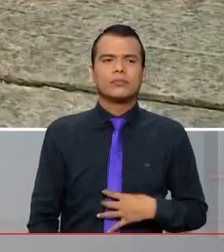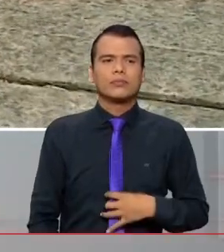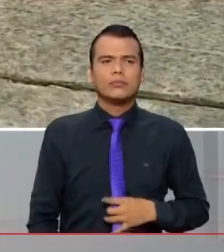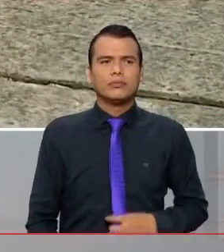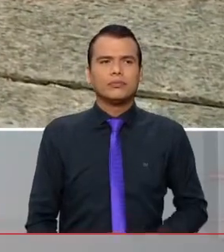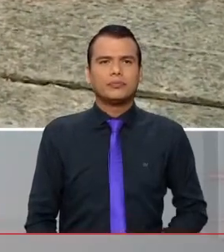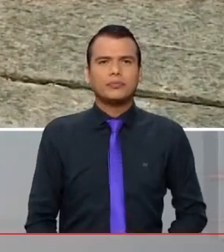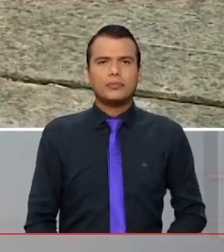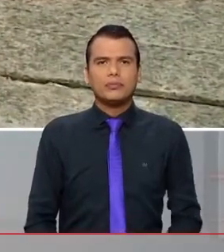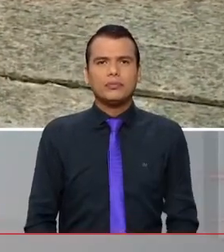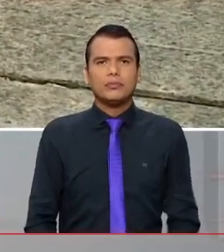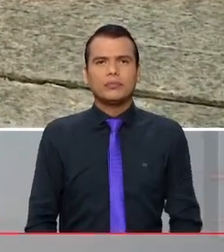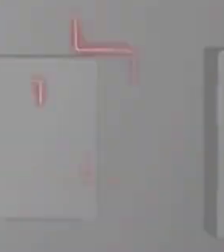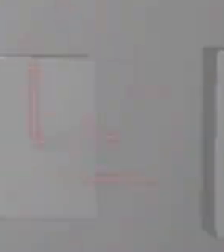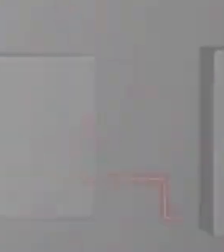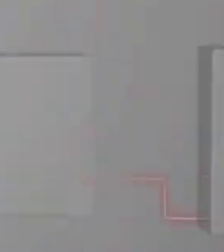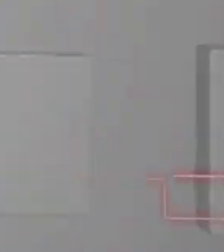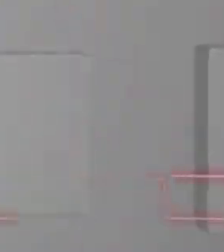sobre el asfalto.